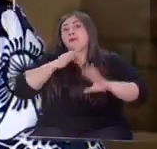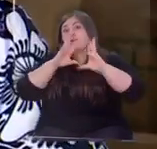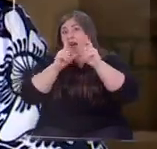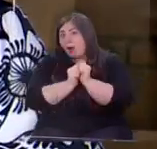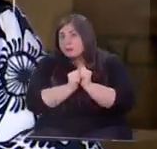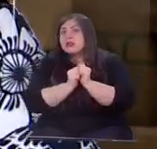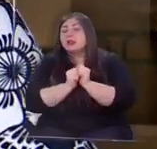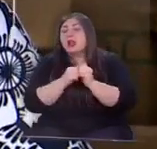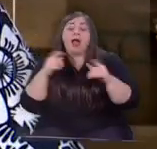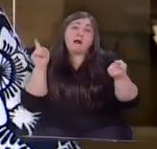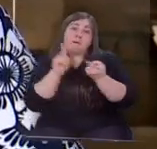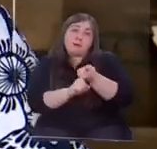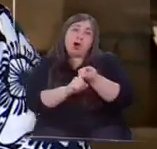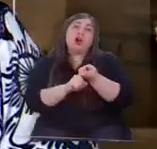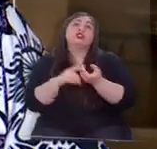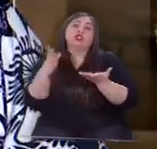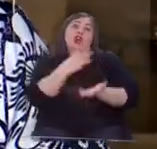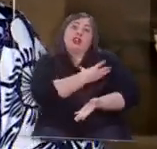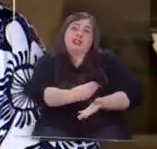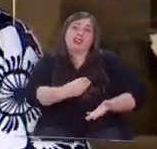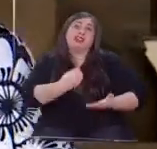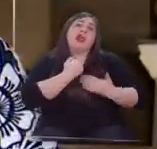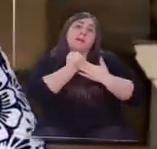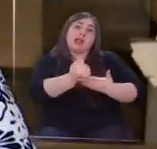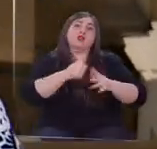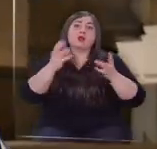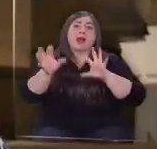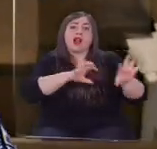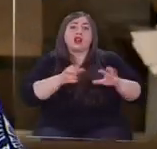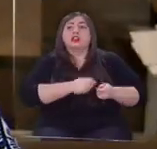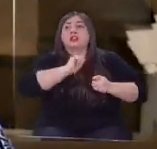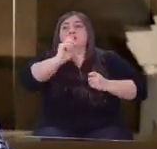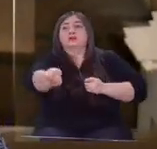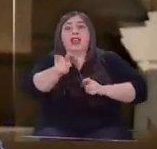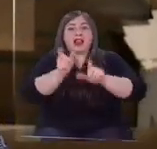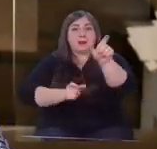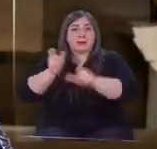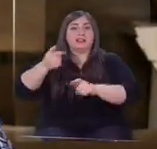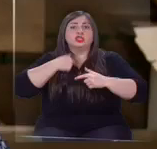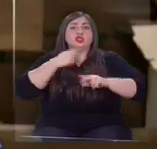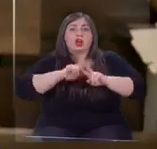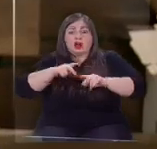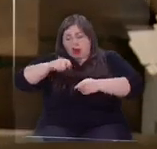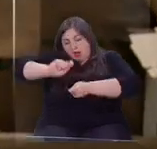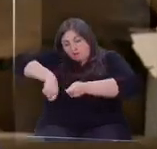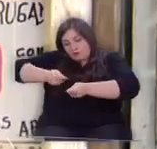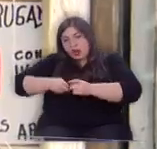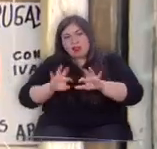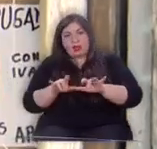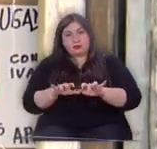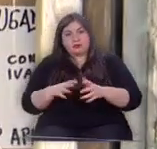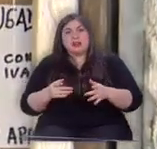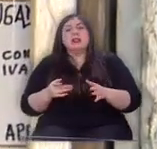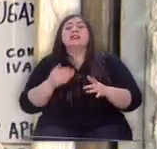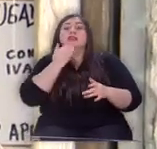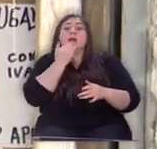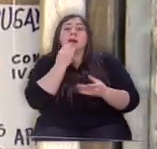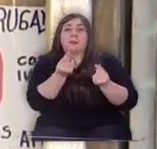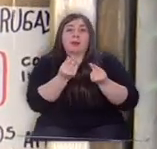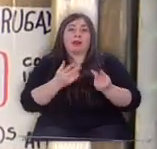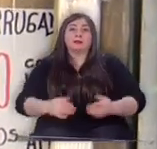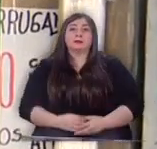hijas me ayudan para pasarle la mercadería a los clientes. Y entonces yo hago la factura y hago cajita. ¿Te notado más